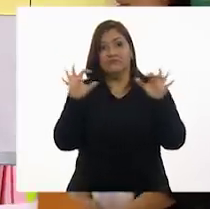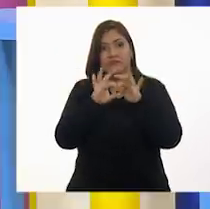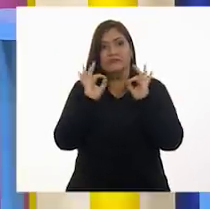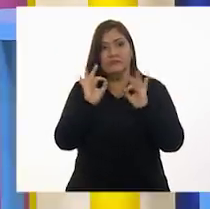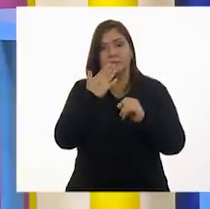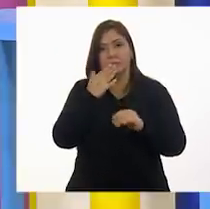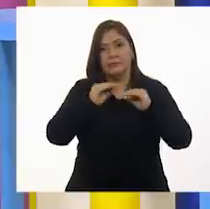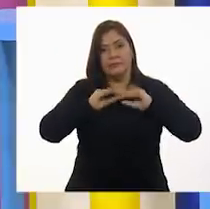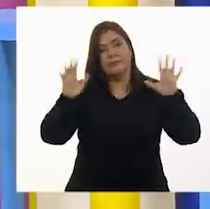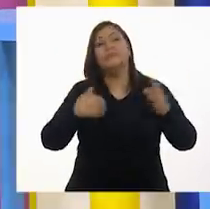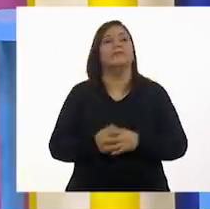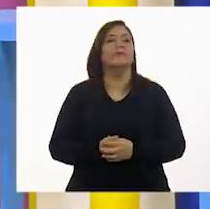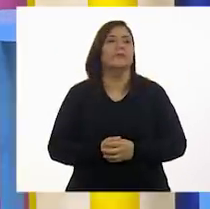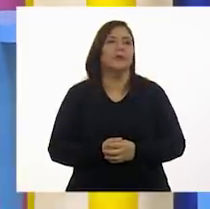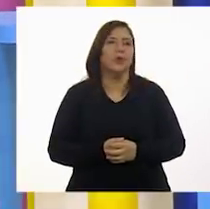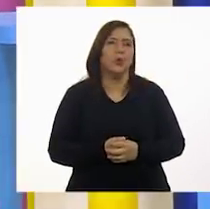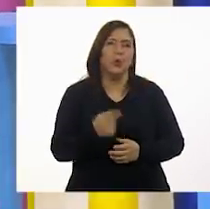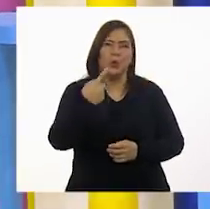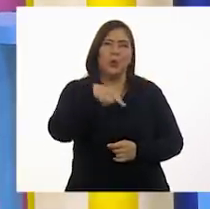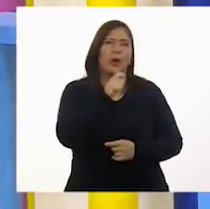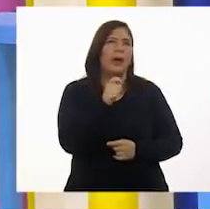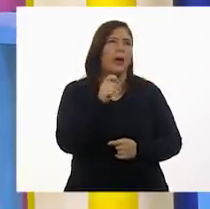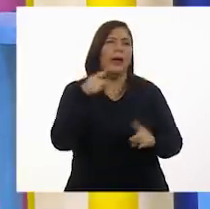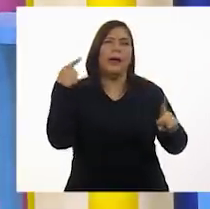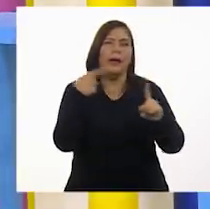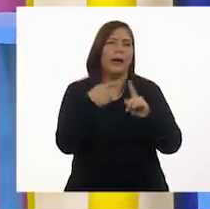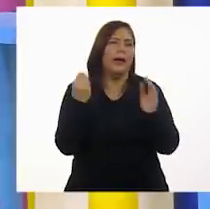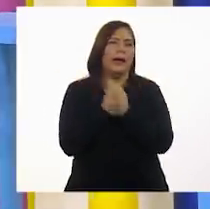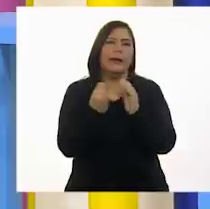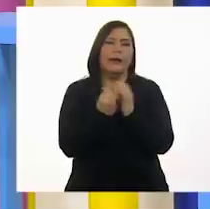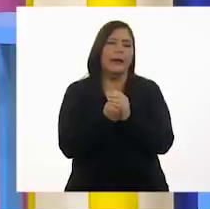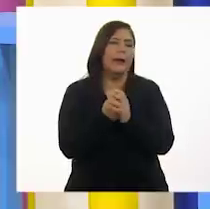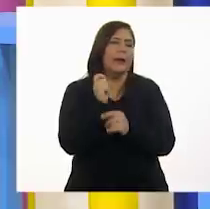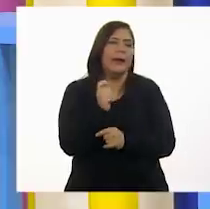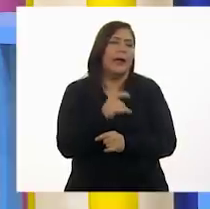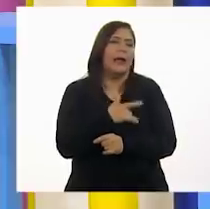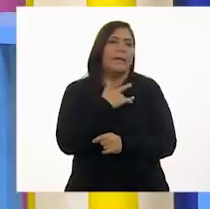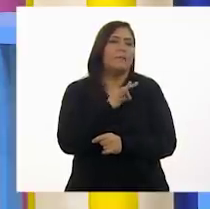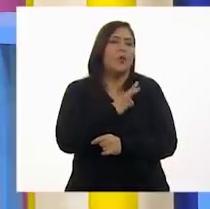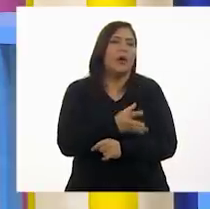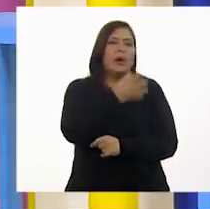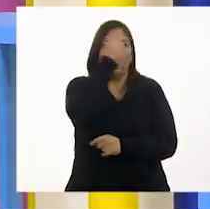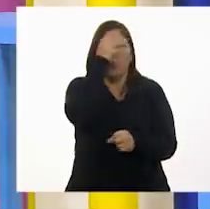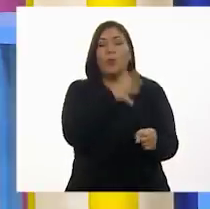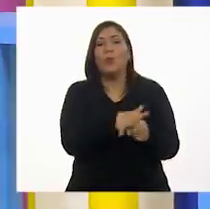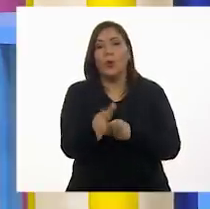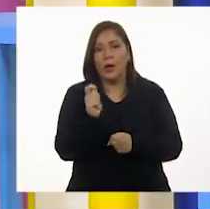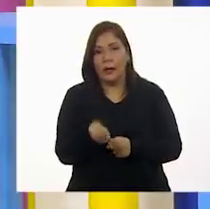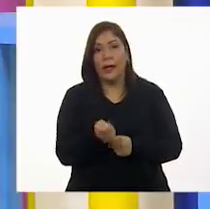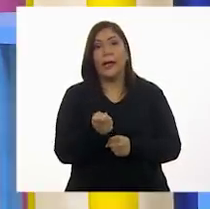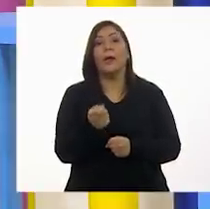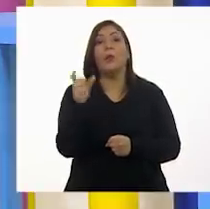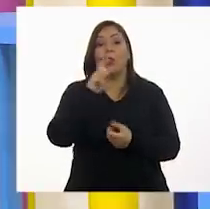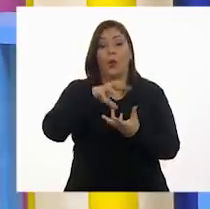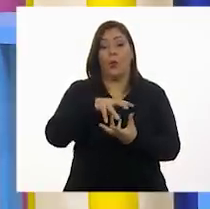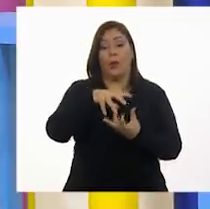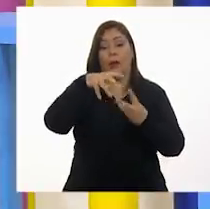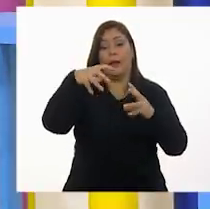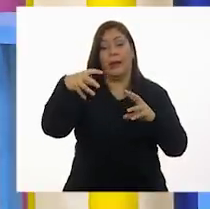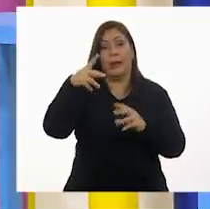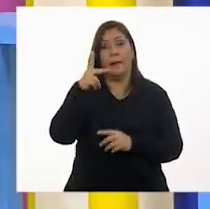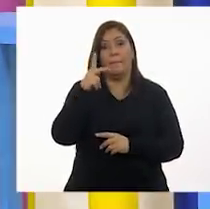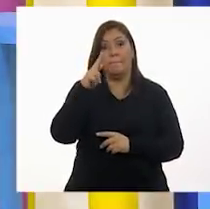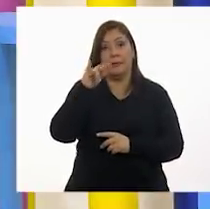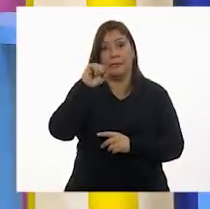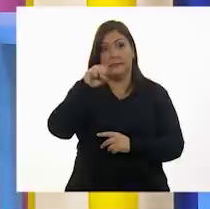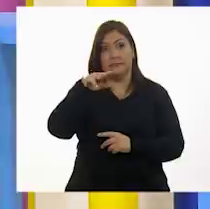bueno, ¿en qué podemos concluir en esta clase? Que al tener los prismas, tenemos que observar